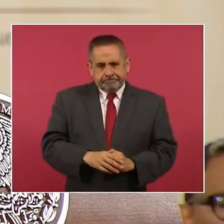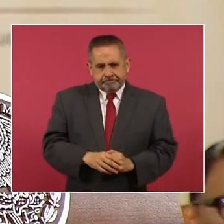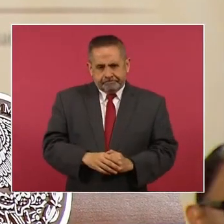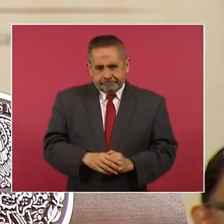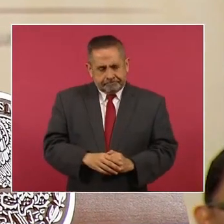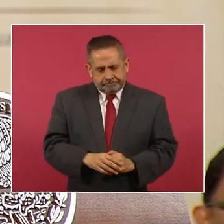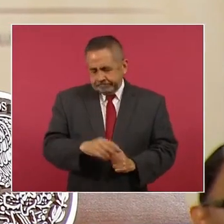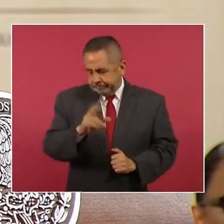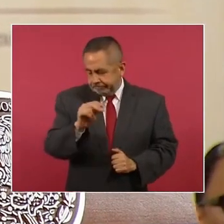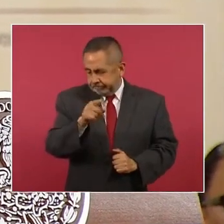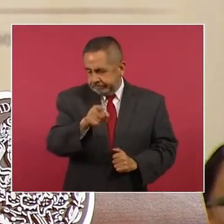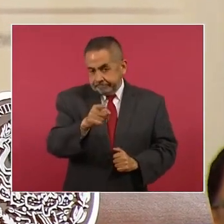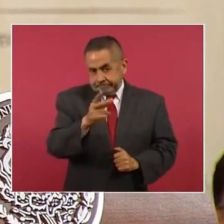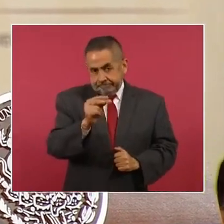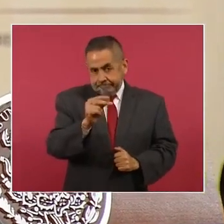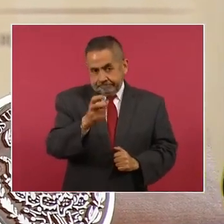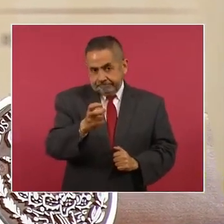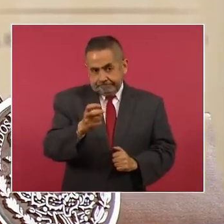no